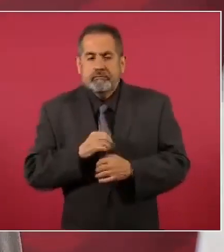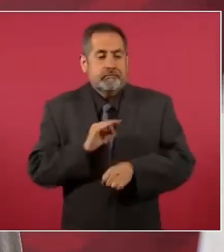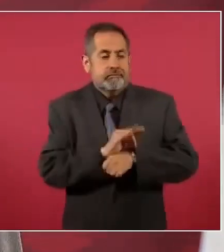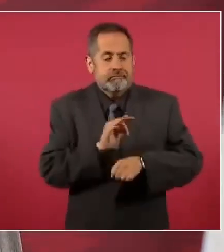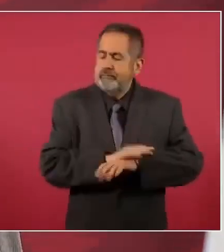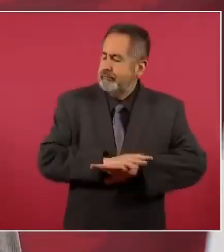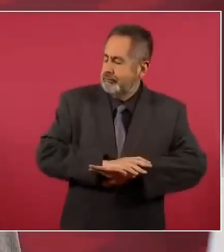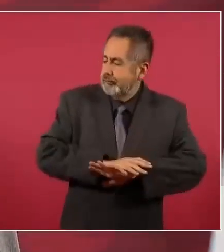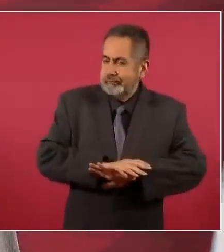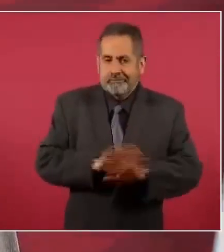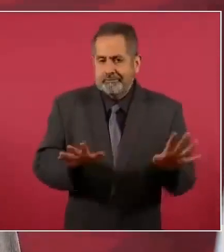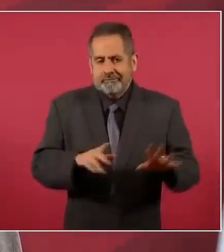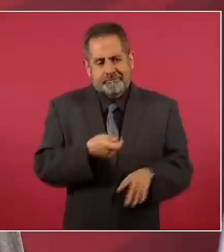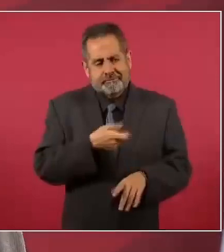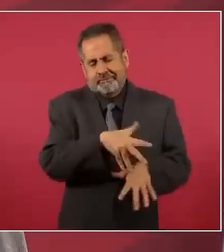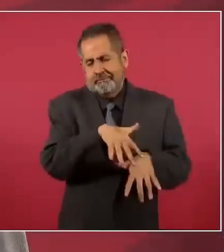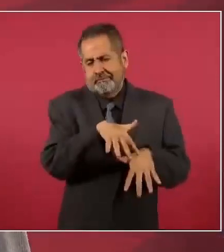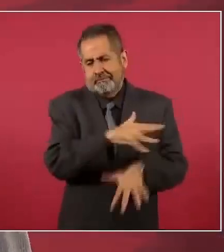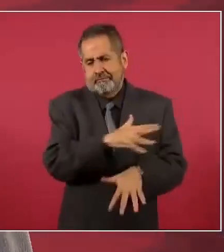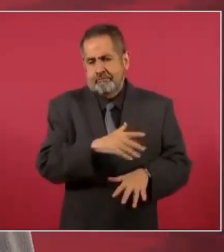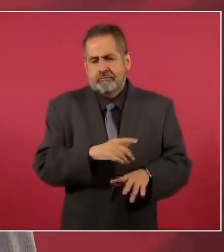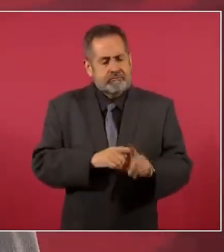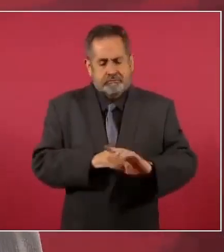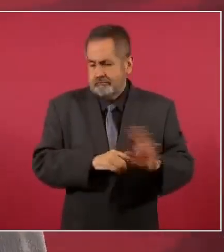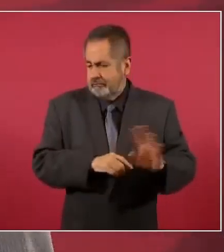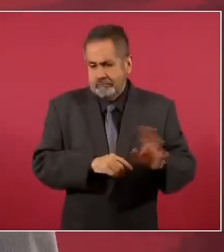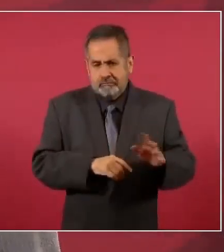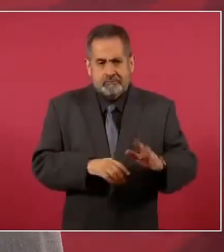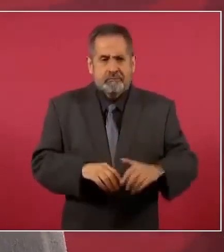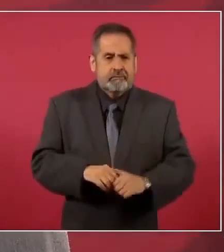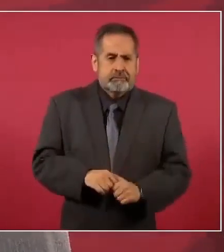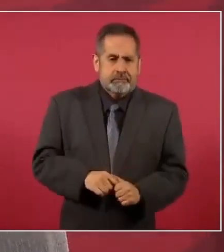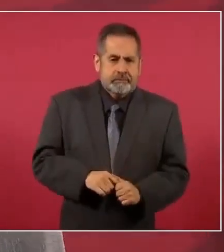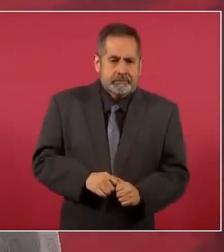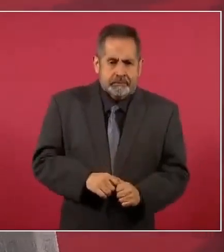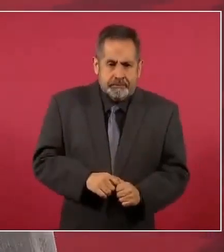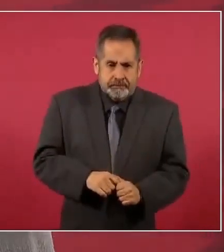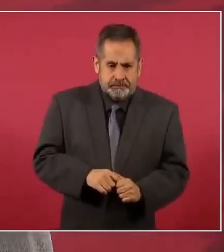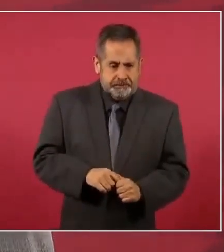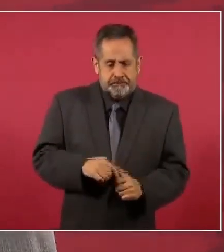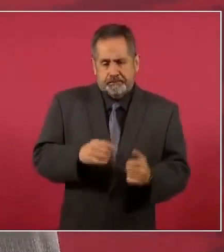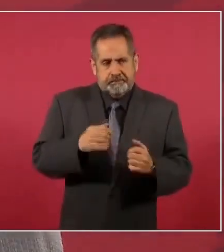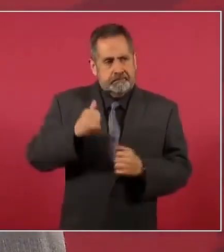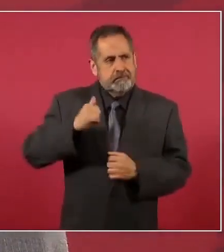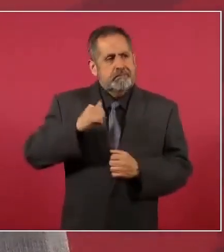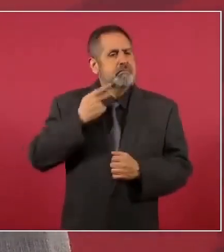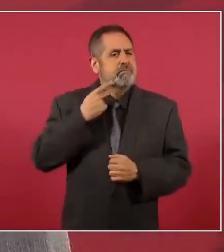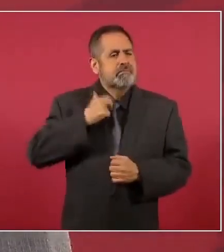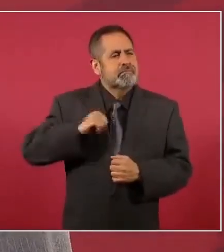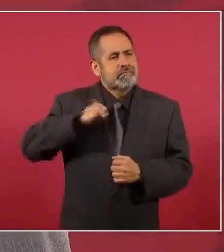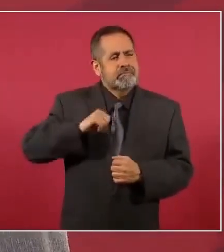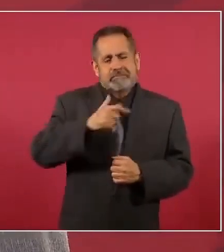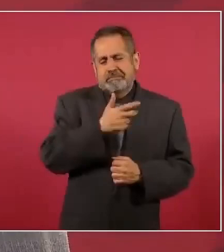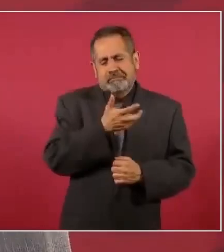de todas esas lacras de la política de antes, ¿no?